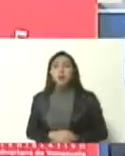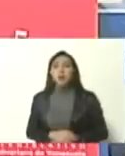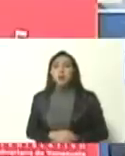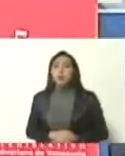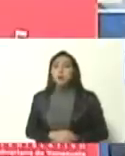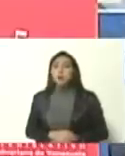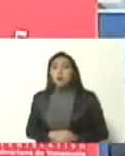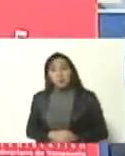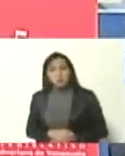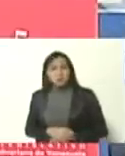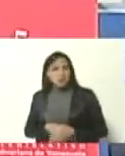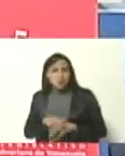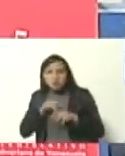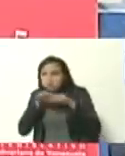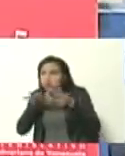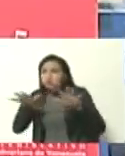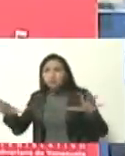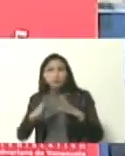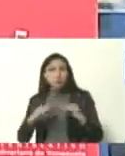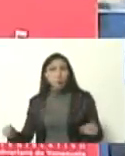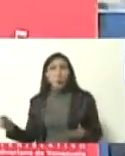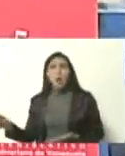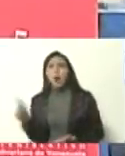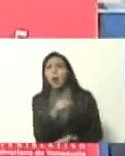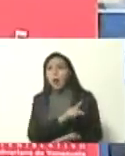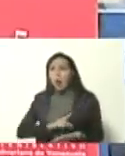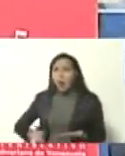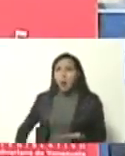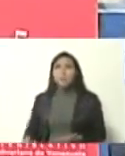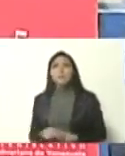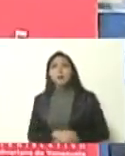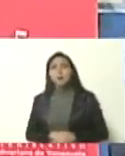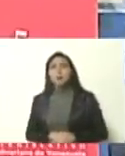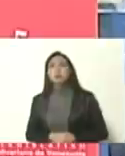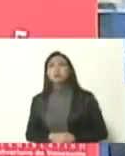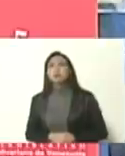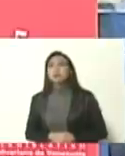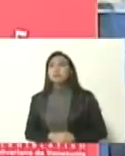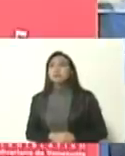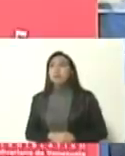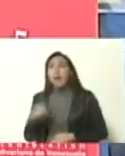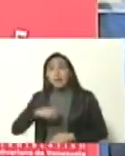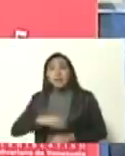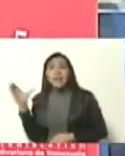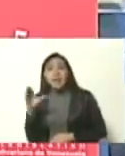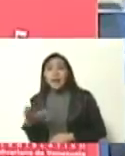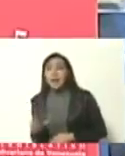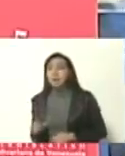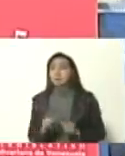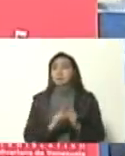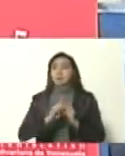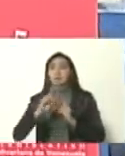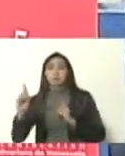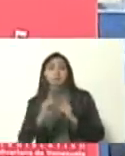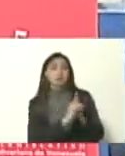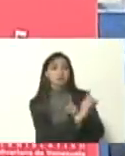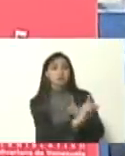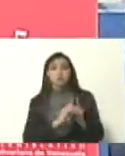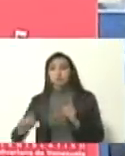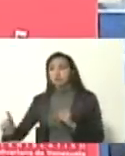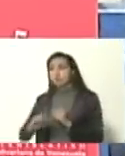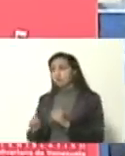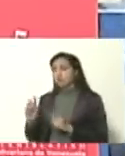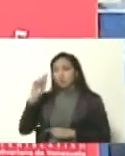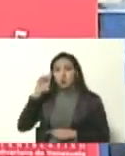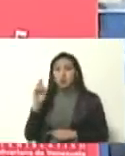hubieran podido distribuirse por toda la plaza de los Palos Grandes, respetando más de 2 metros de distanciamiento entre uno y entre